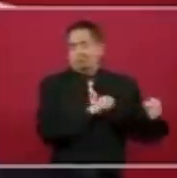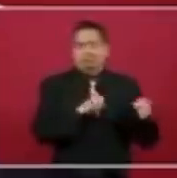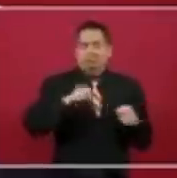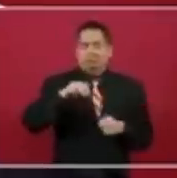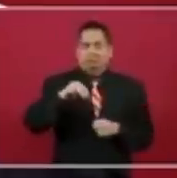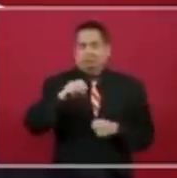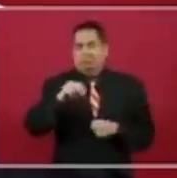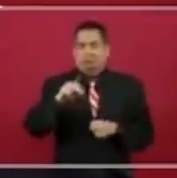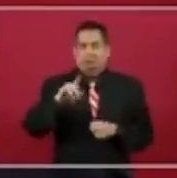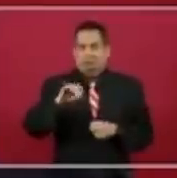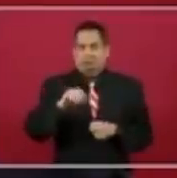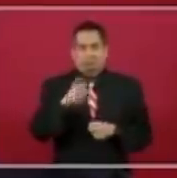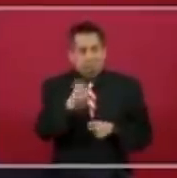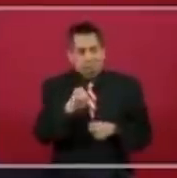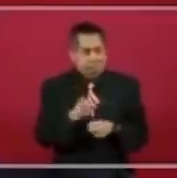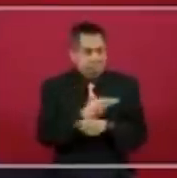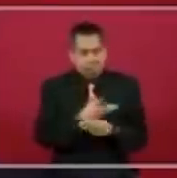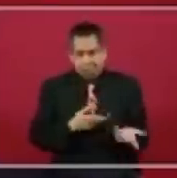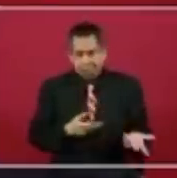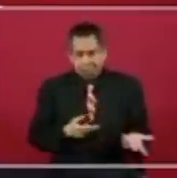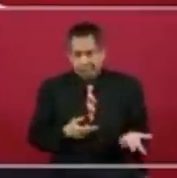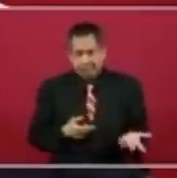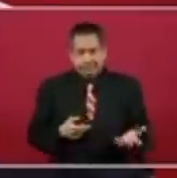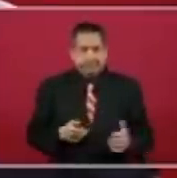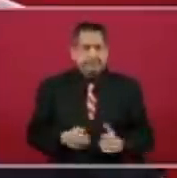porque al final eso fue.